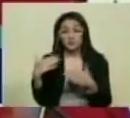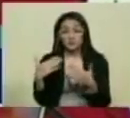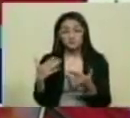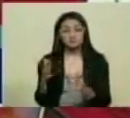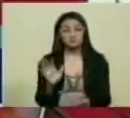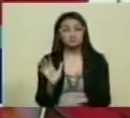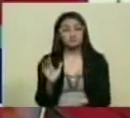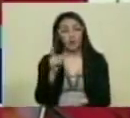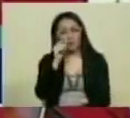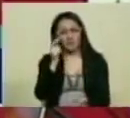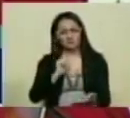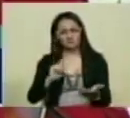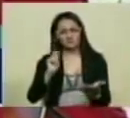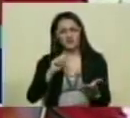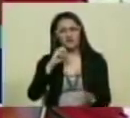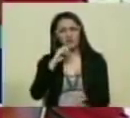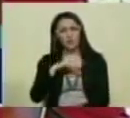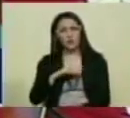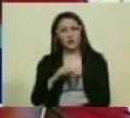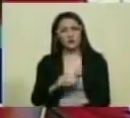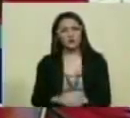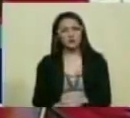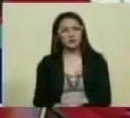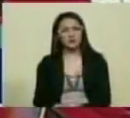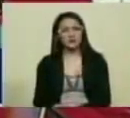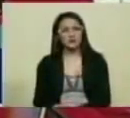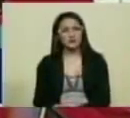Así lo escribe en un libro de Historia Universal,